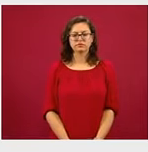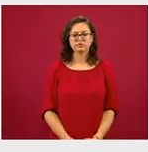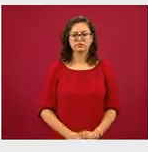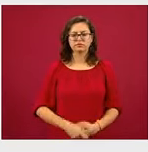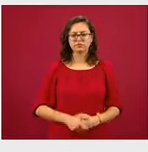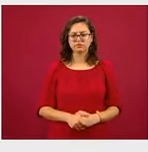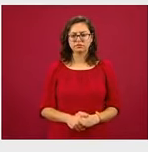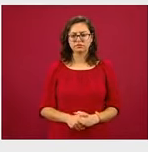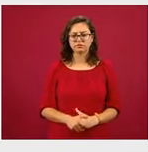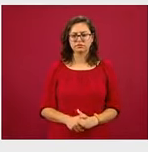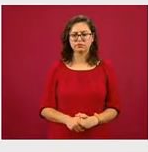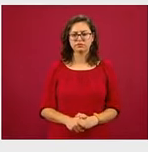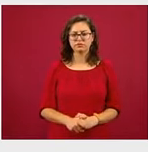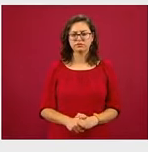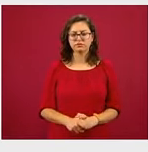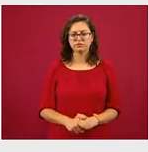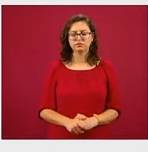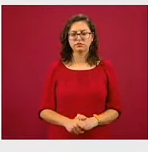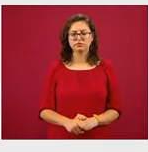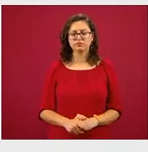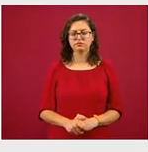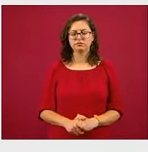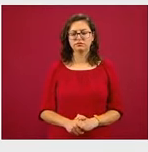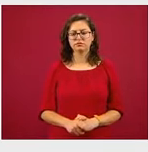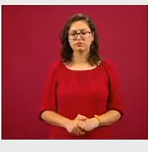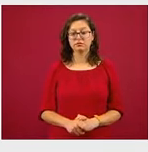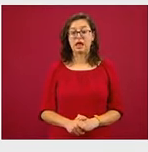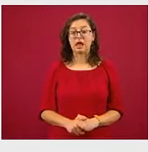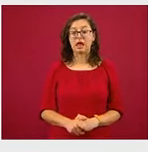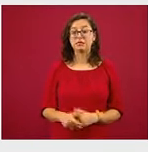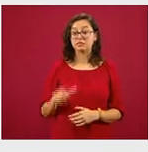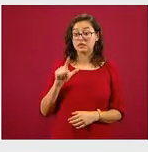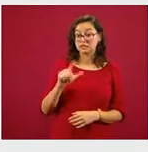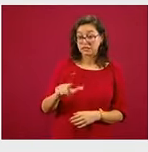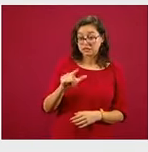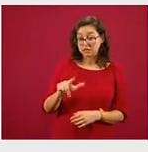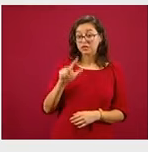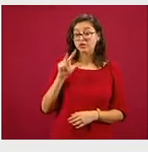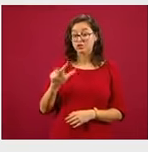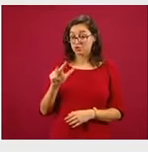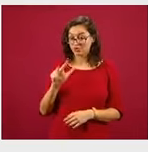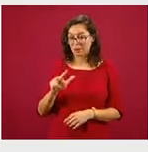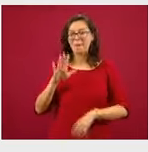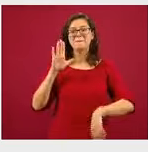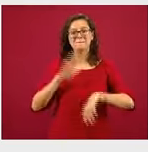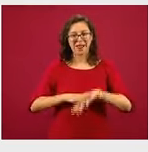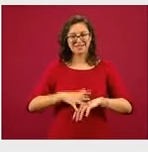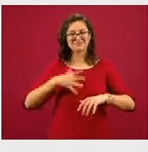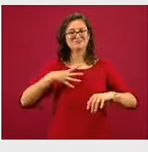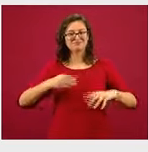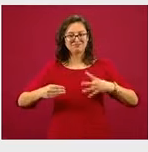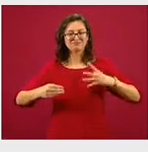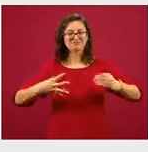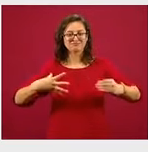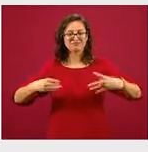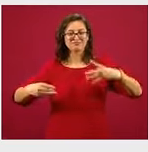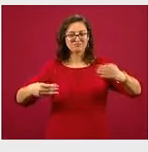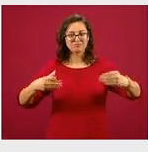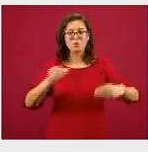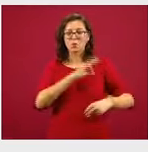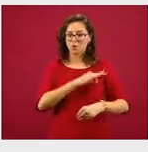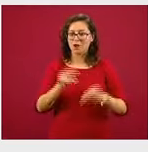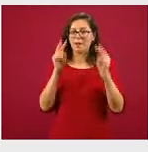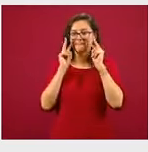muy basal para la semana 16, 17. En la 17, 18 ya vemos una dispersión bastante ya